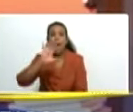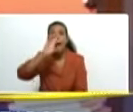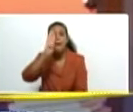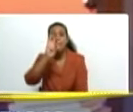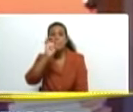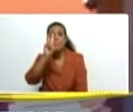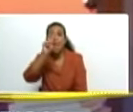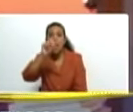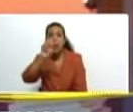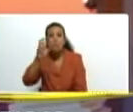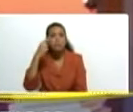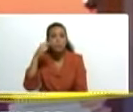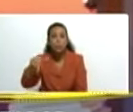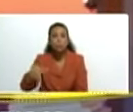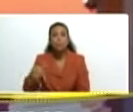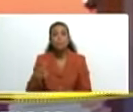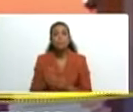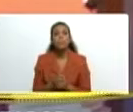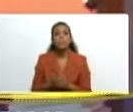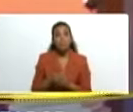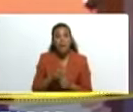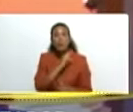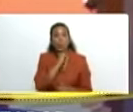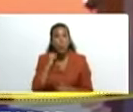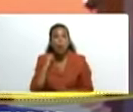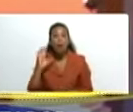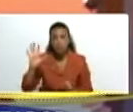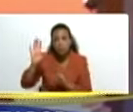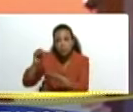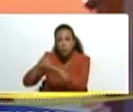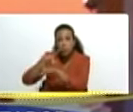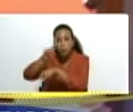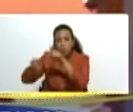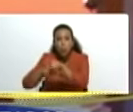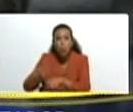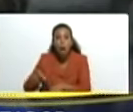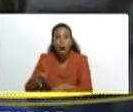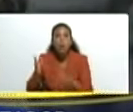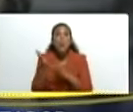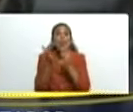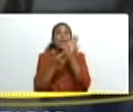Padre Numa, hay un Jesús histórico, comprobado.